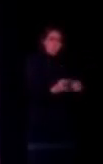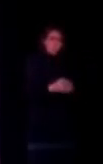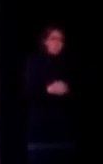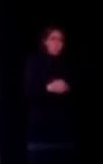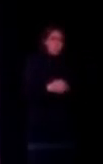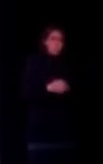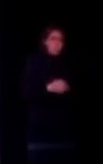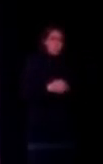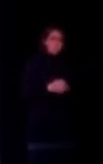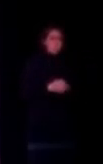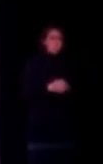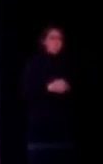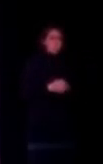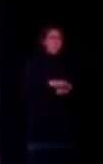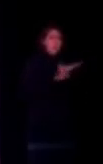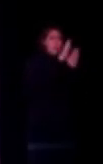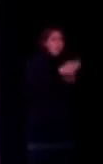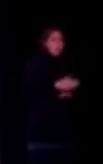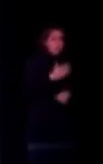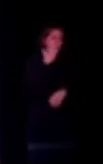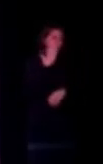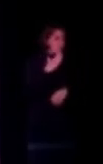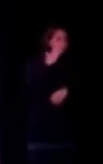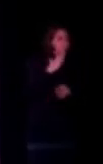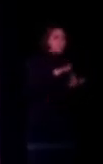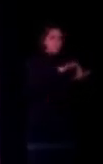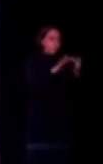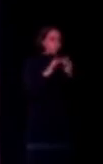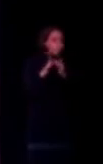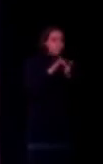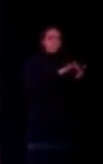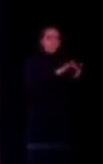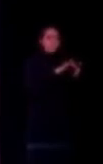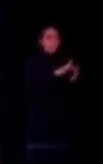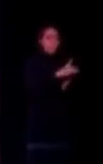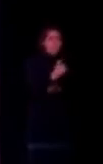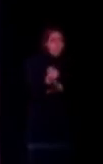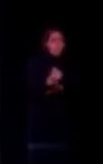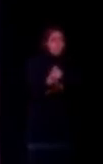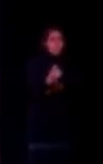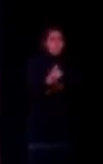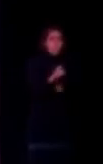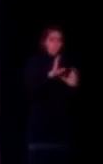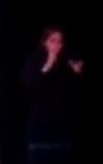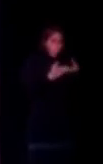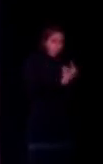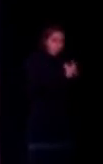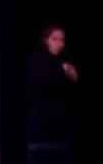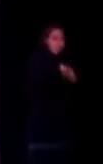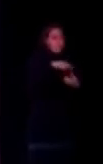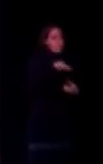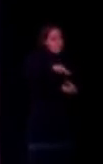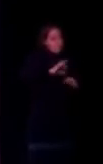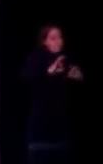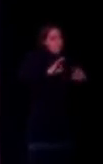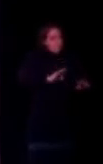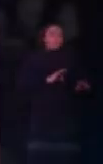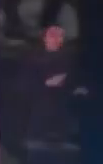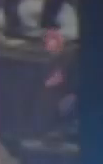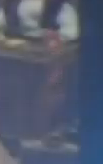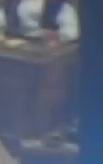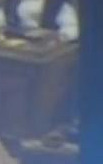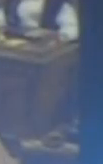y necesariamente dependiente de afecto y de relación y de significación con el otro y de sentido de permanencia en una comunidad y de pertenencia en una comunidad. Y